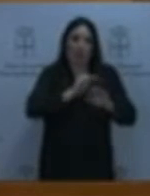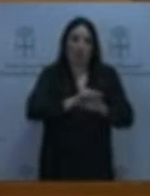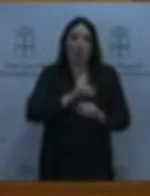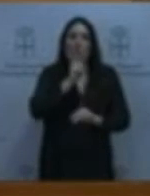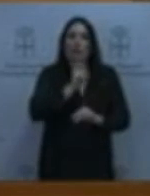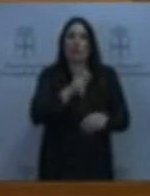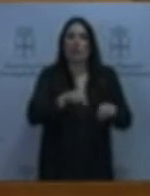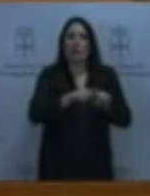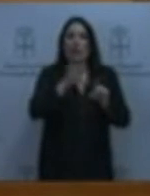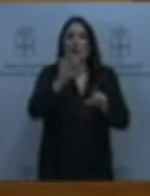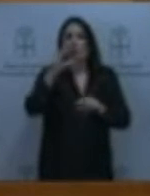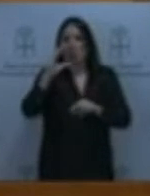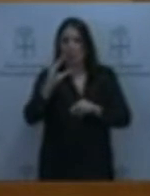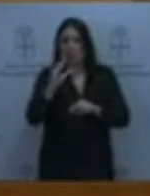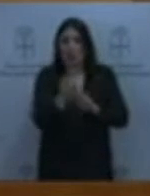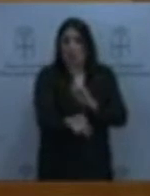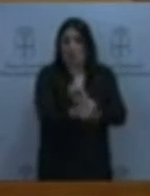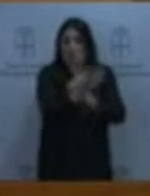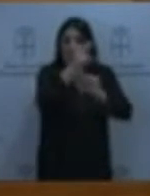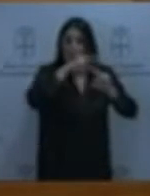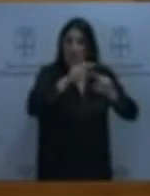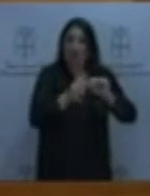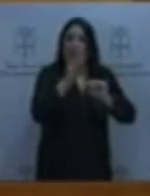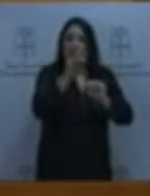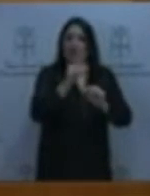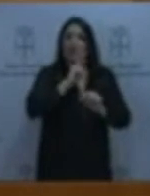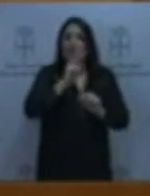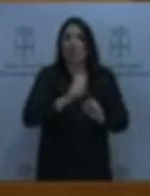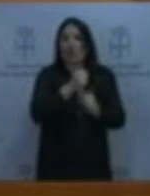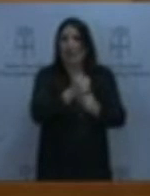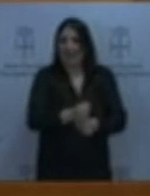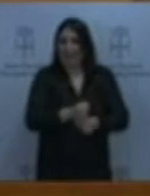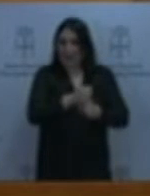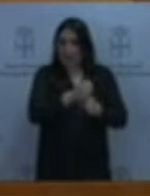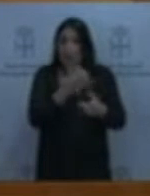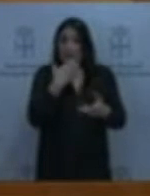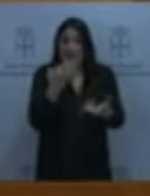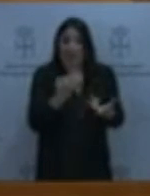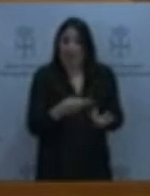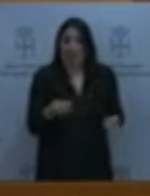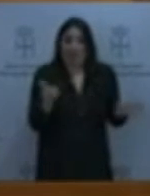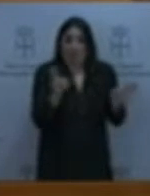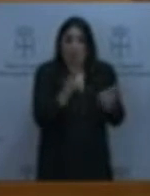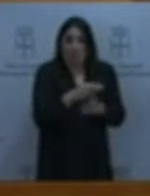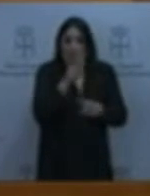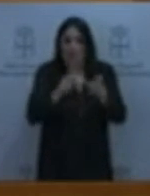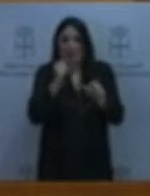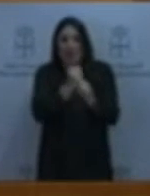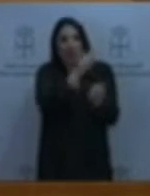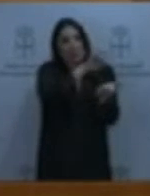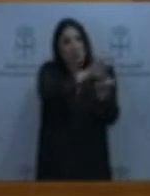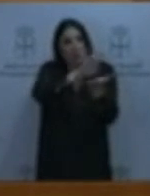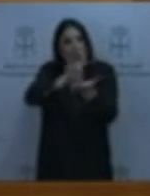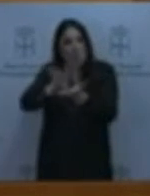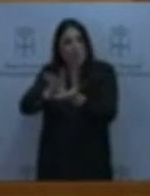como Soft Computing, que nace del Principado y de la Fundación Cajastur, si en un momento dado tiene que cerrar y los trabajadores son despedidos, lo normal